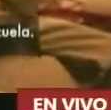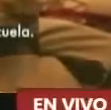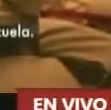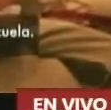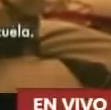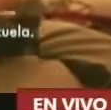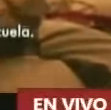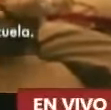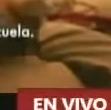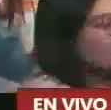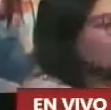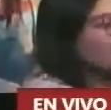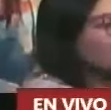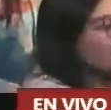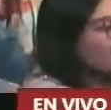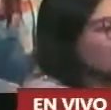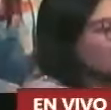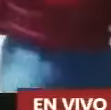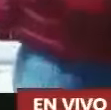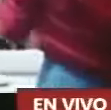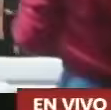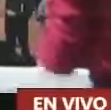el florecimiento de Venezuela.